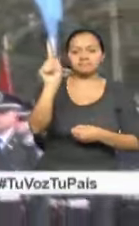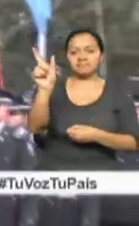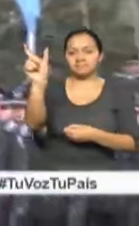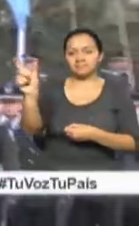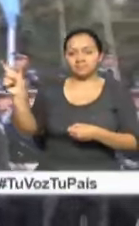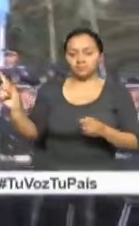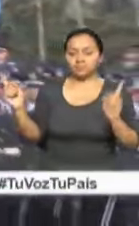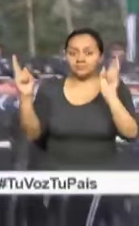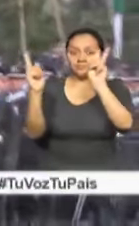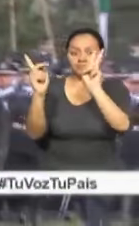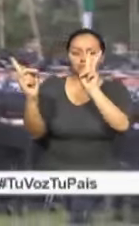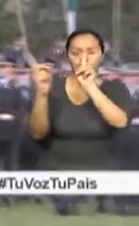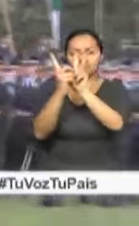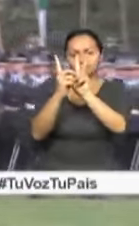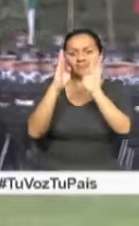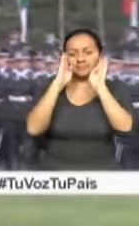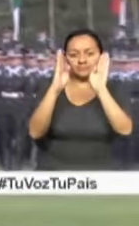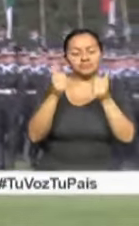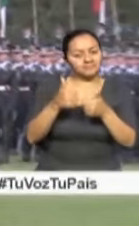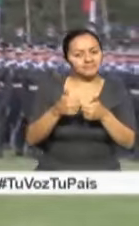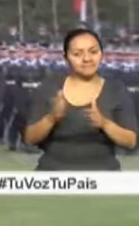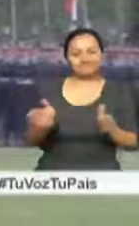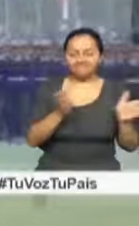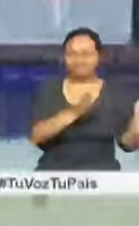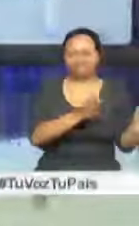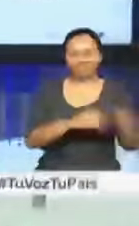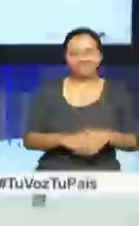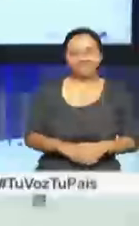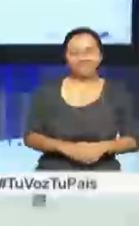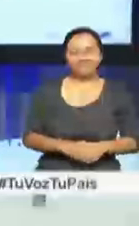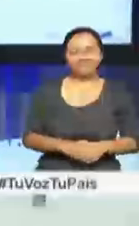habitantes. Caterine Morejón, Noticiero Ciudadano.